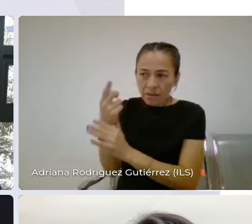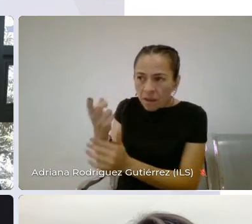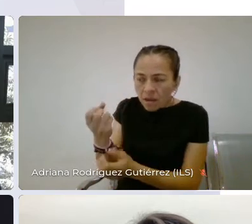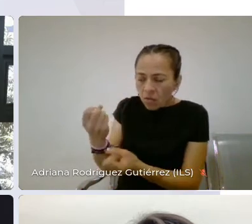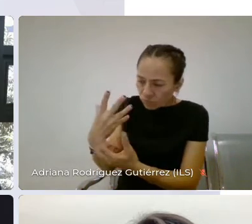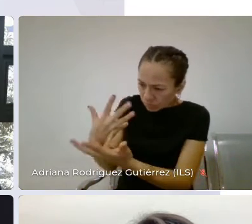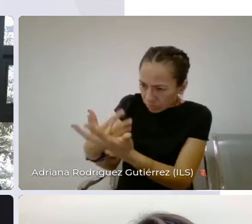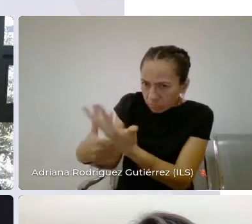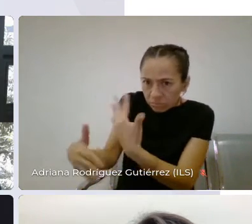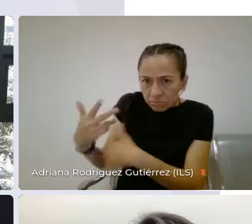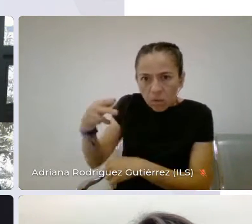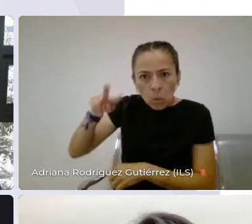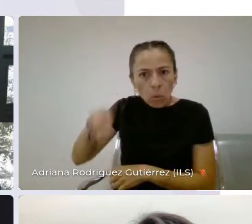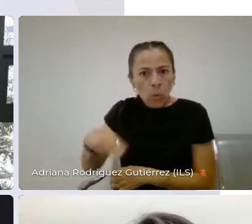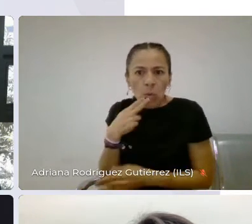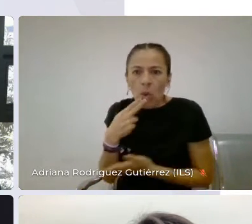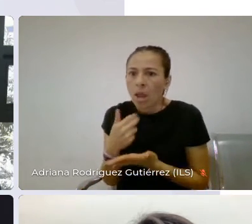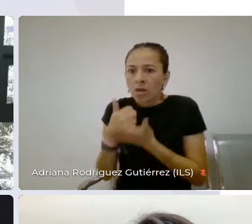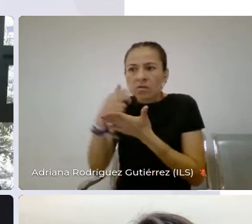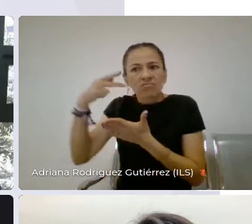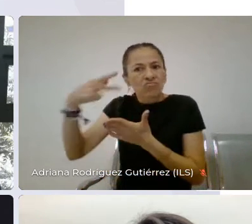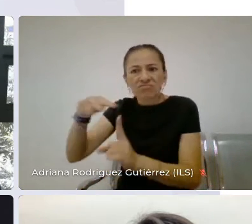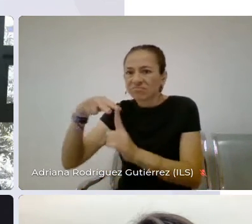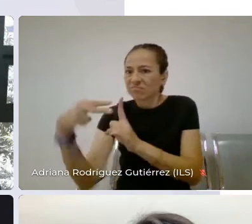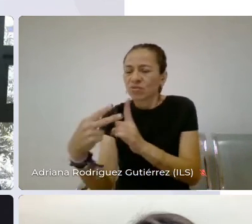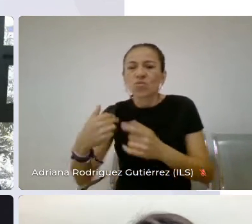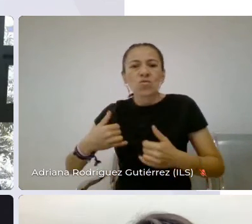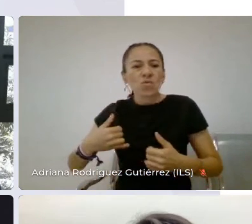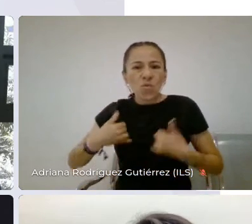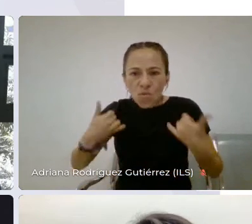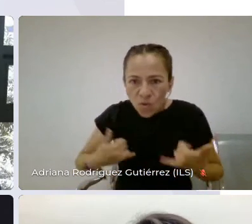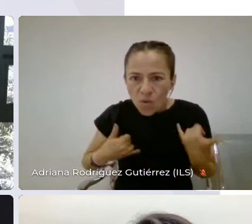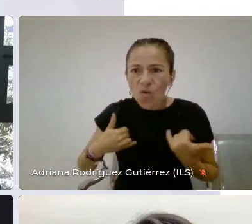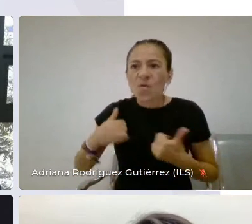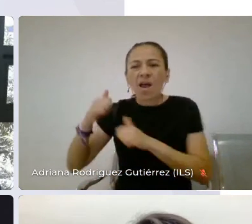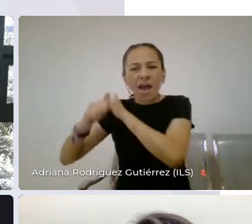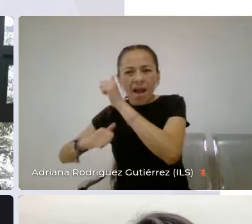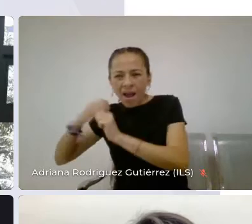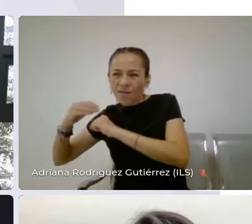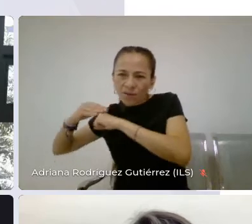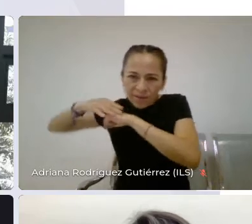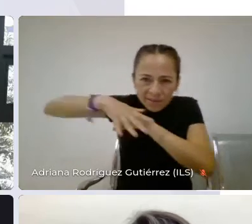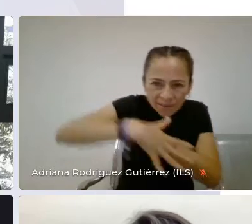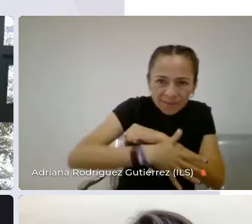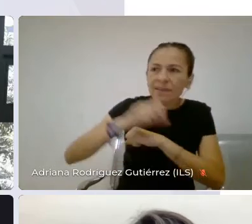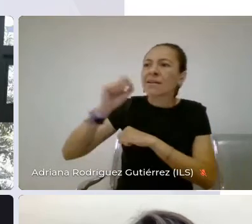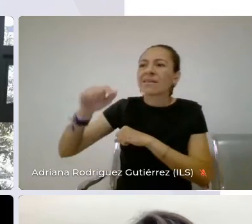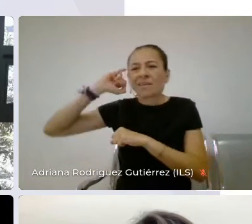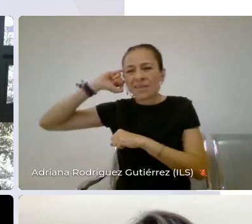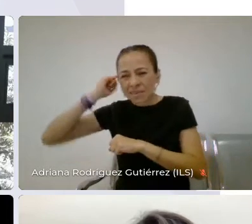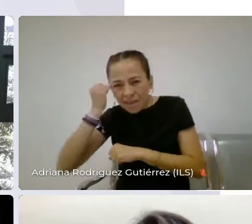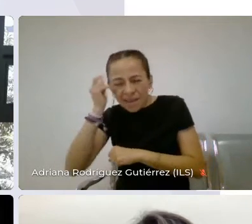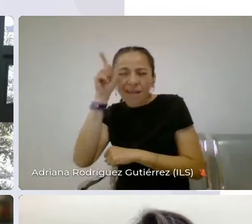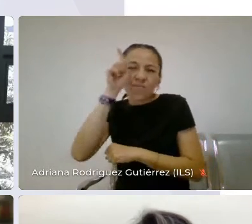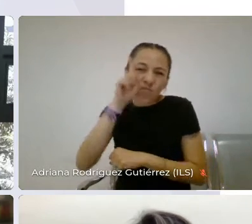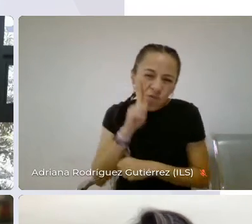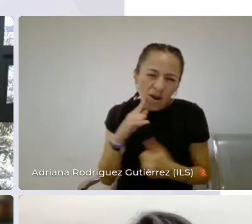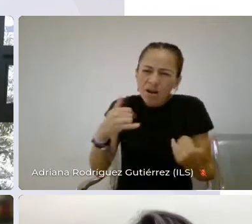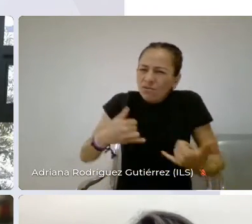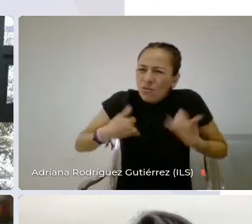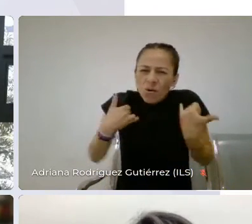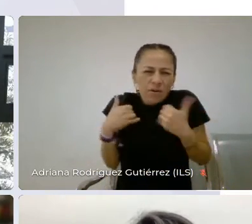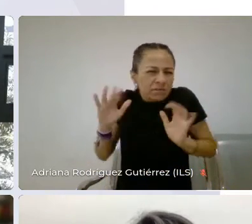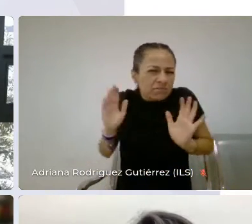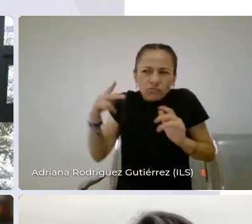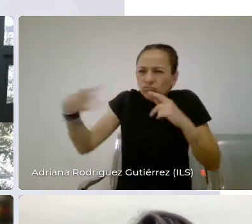de la juventud, de las comunidades afrodescendientes, de las mujeres indígenas, de los jóvenes, que te permite cuestionarte tu propio modelo